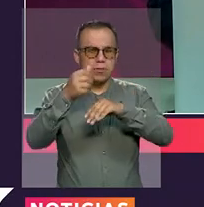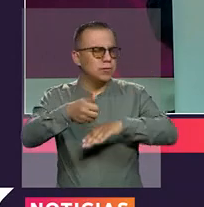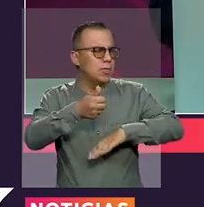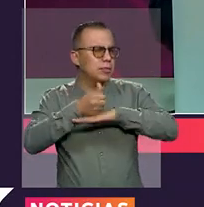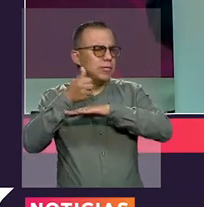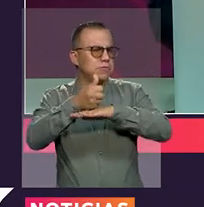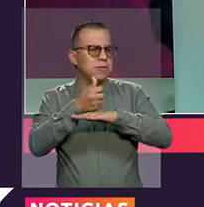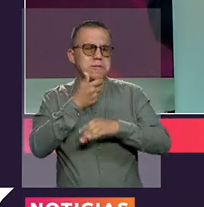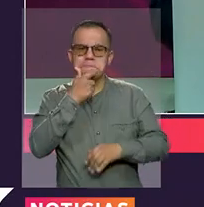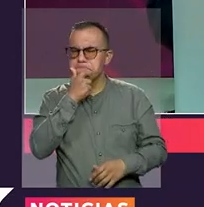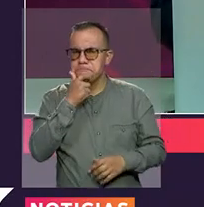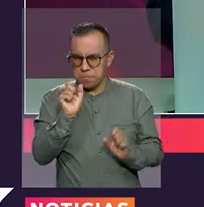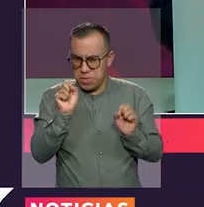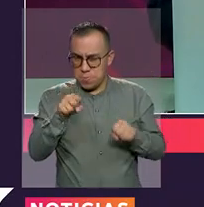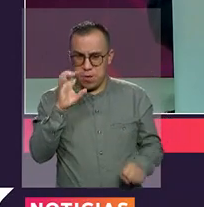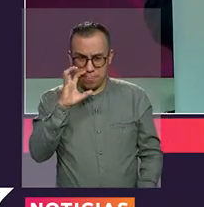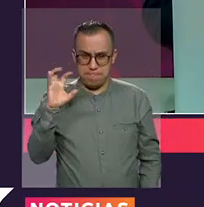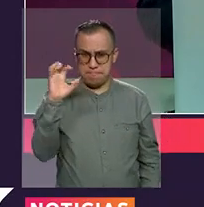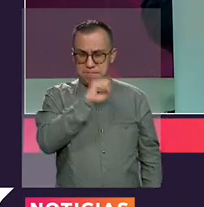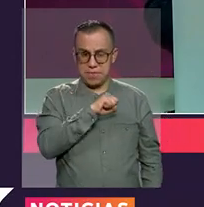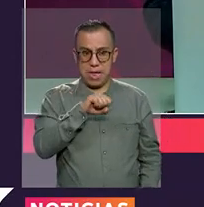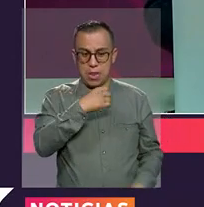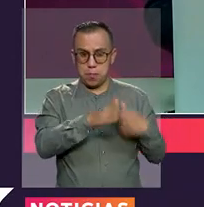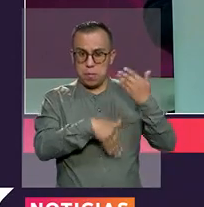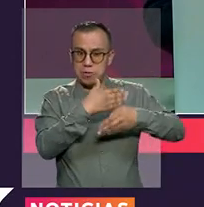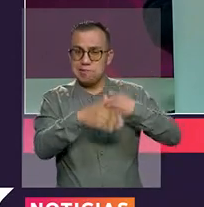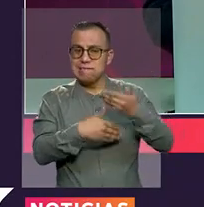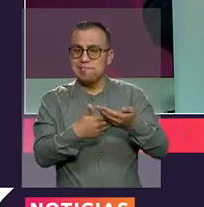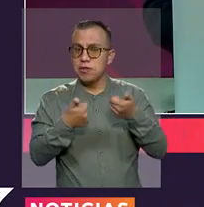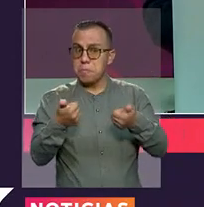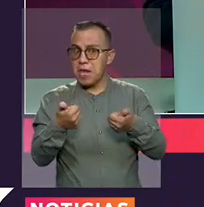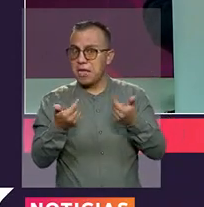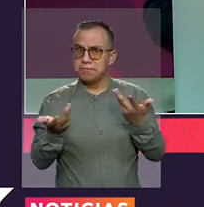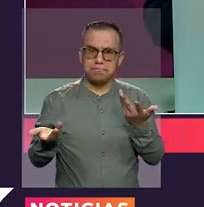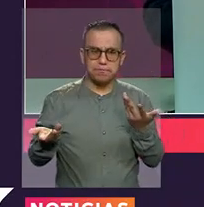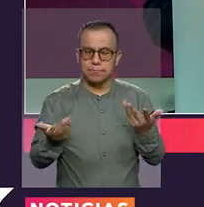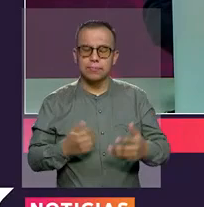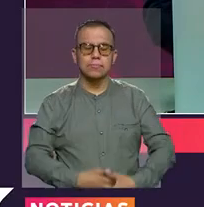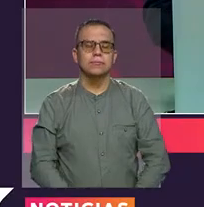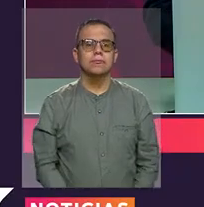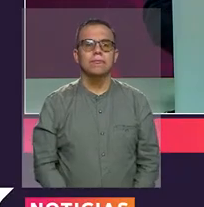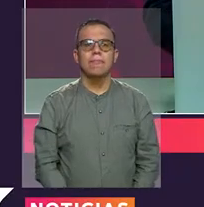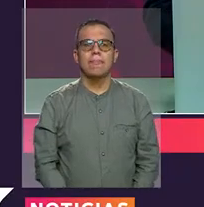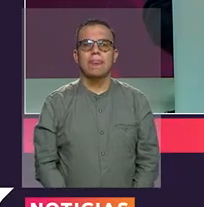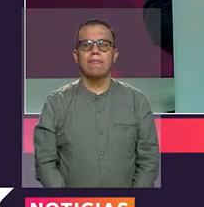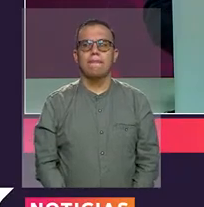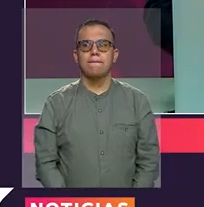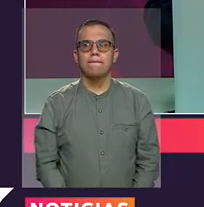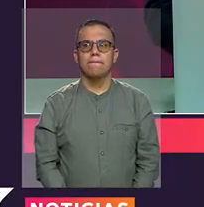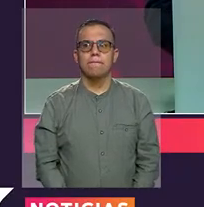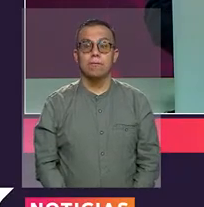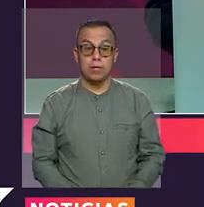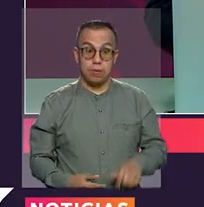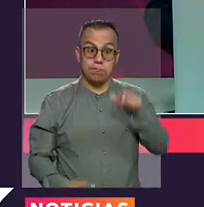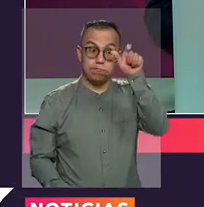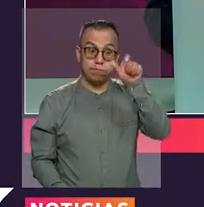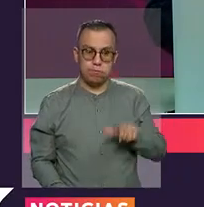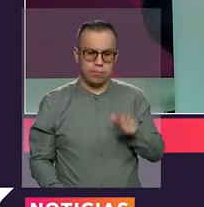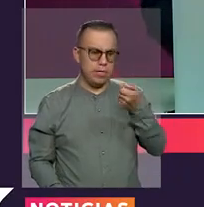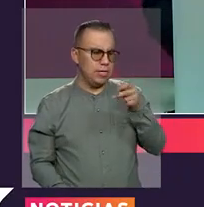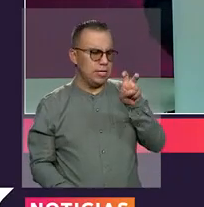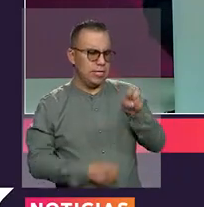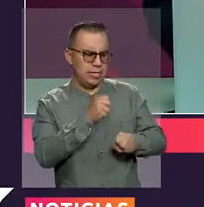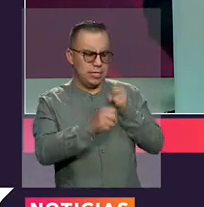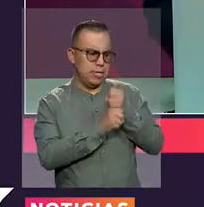autoridades? ¿Se alcanza a ver algún tipo de irregularidad? Es decir, tratándose de una persona de 17 años